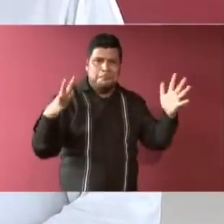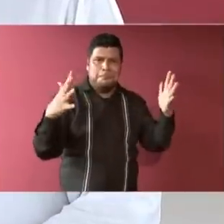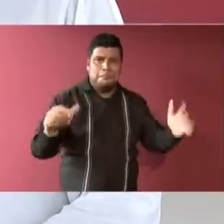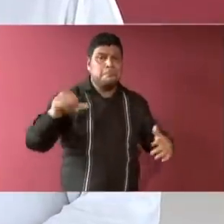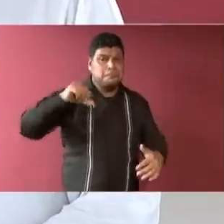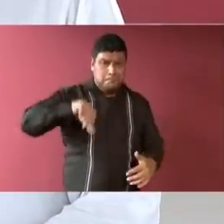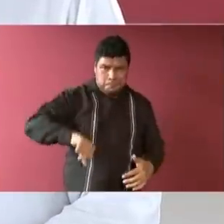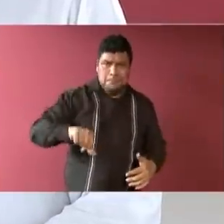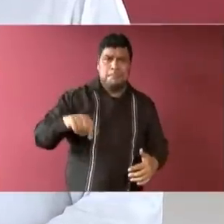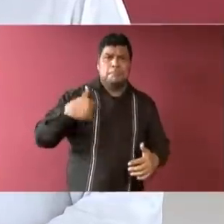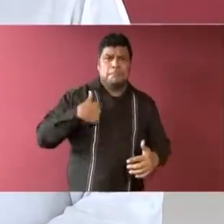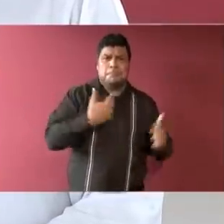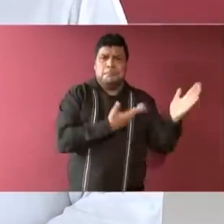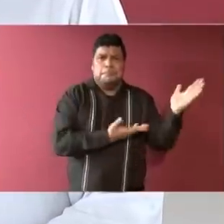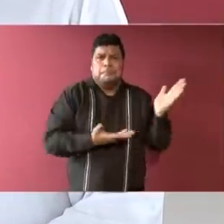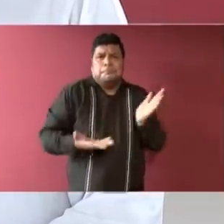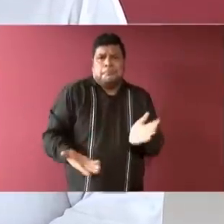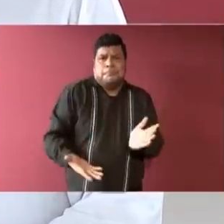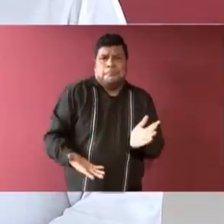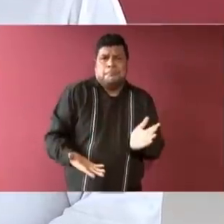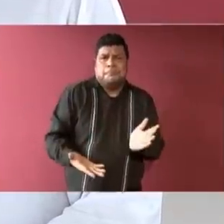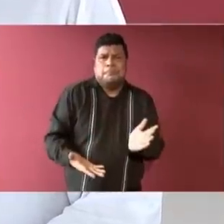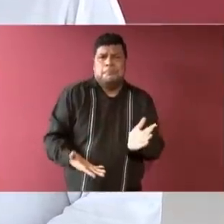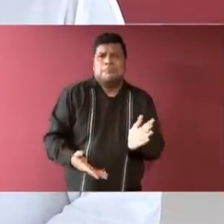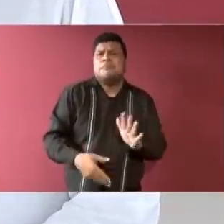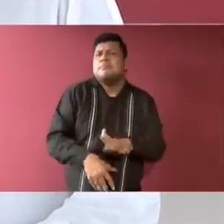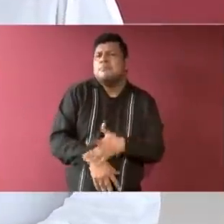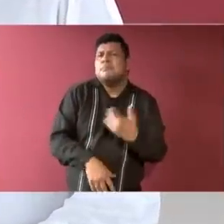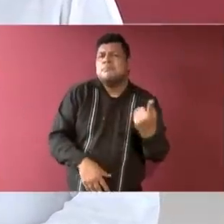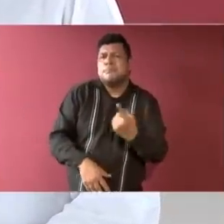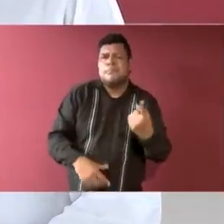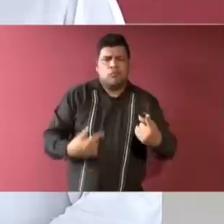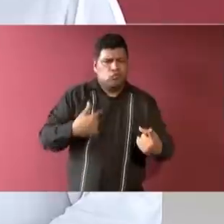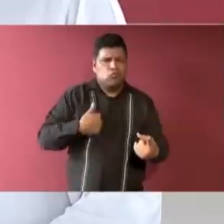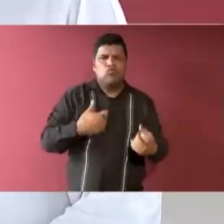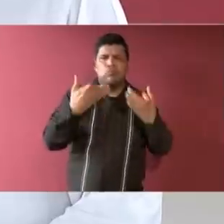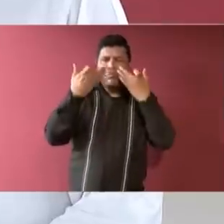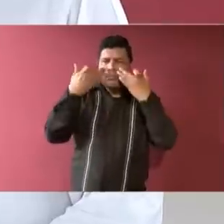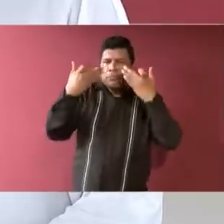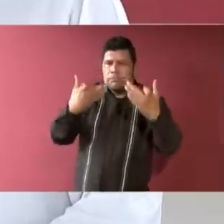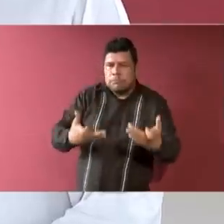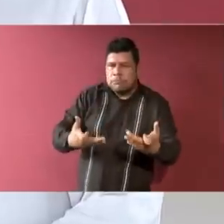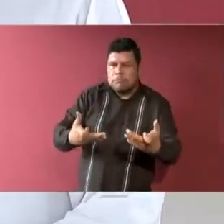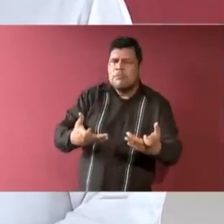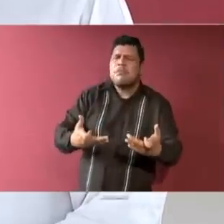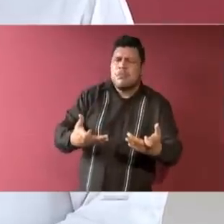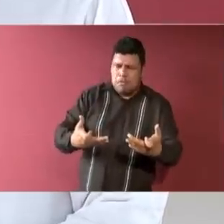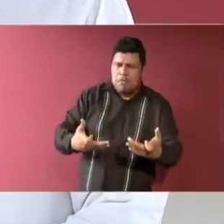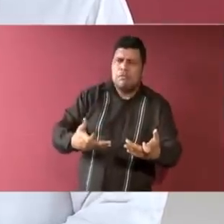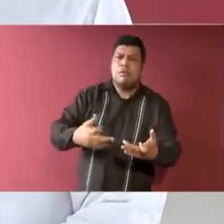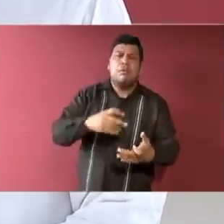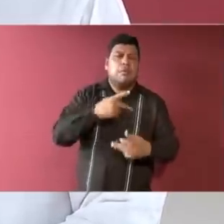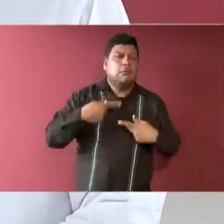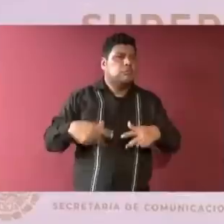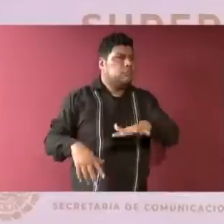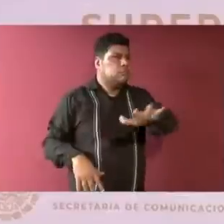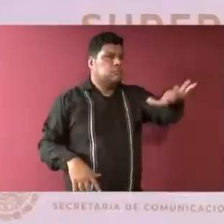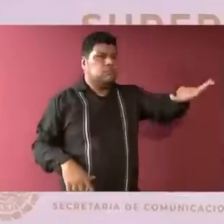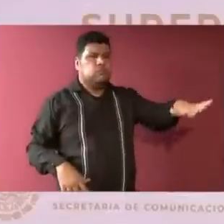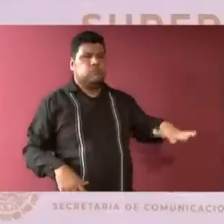vengo a dar mi aval, a decirle a los